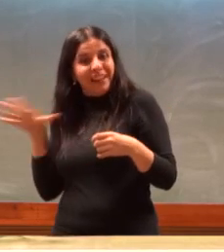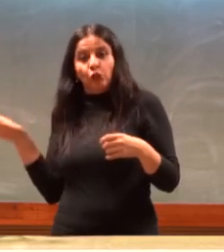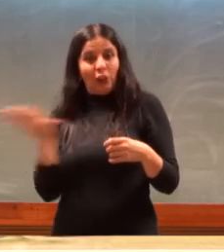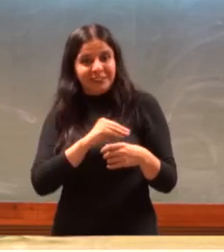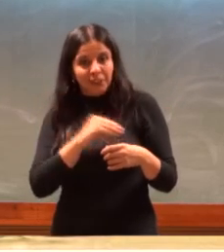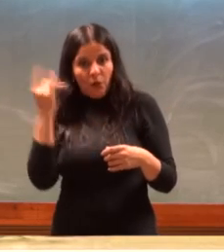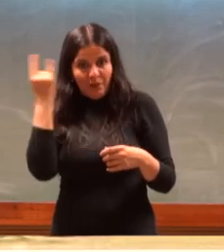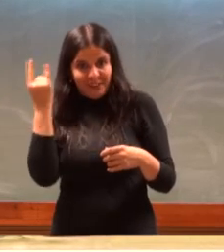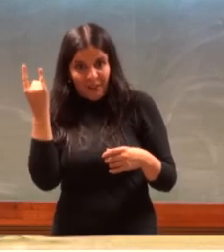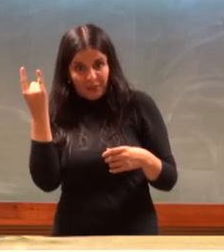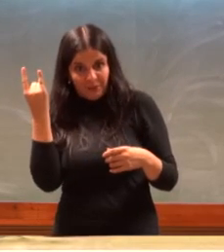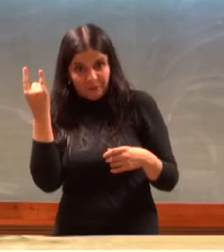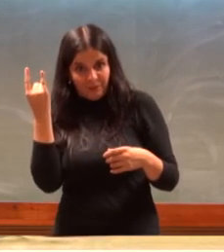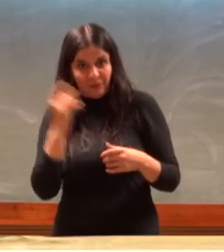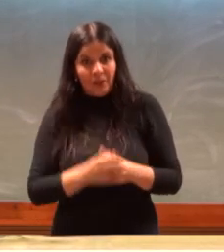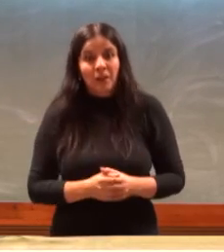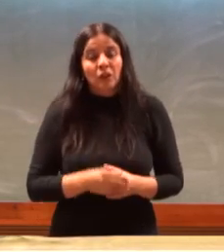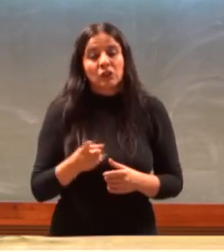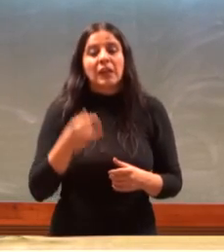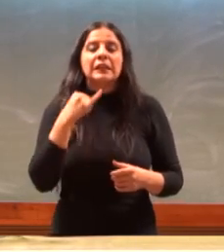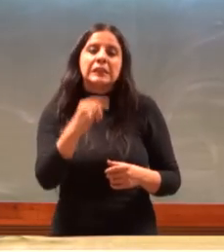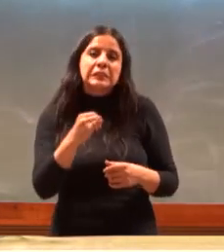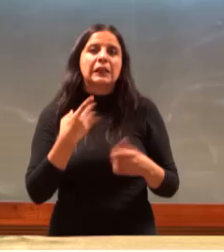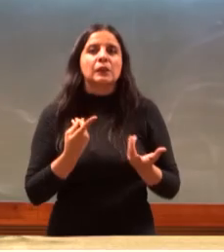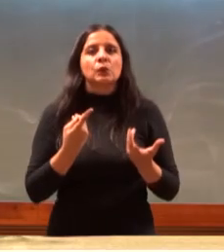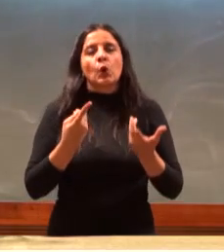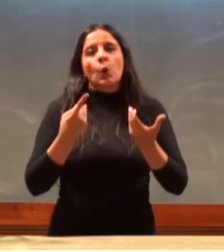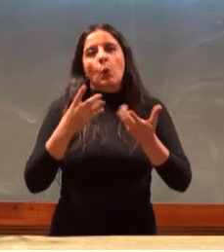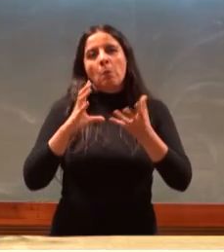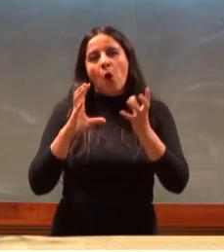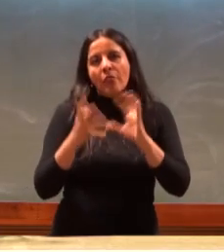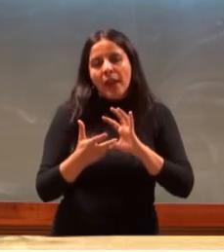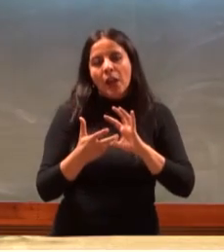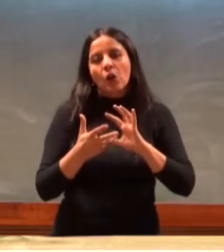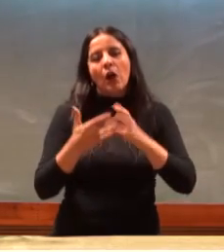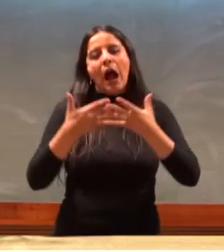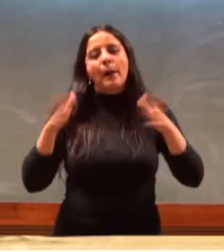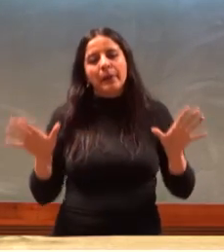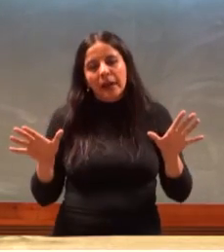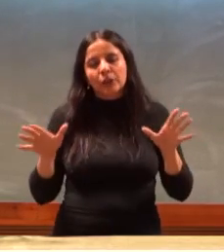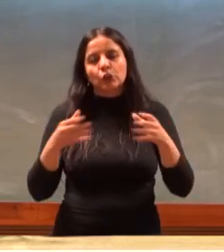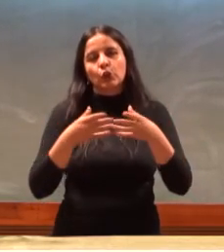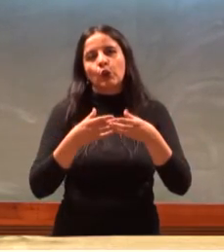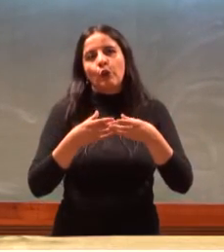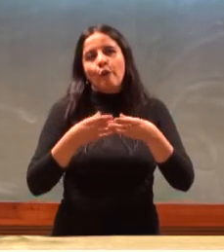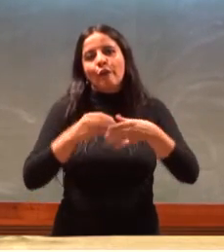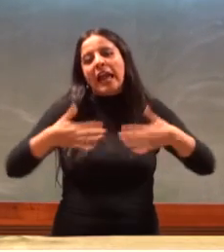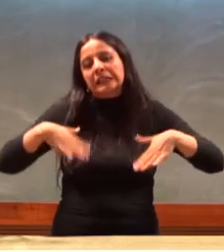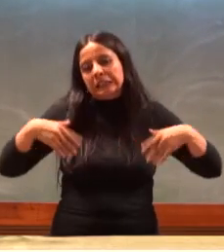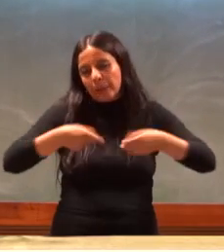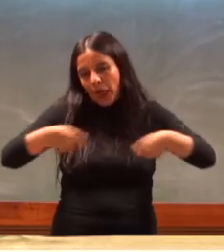define como un espacio abierto Dinámico flexible que permite el reconocimiento académico de materias trayectos